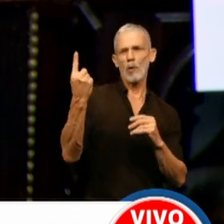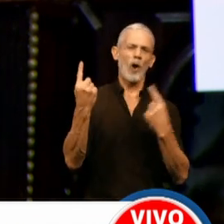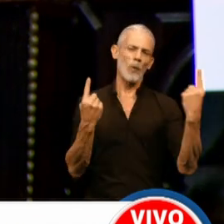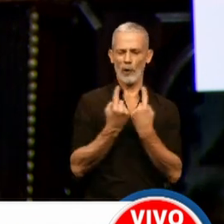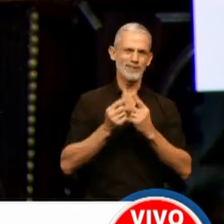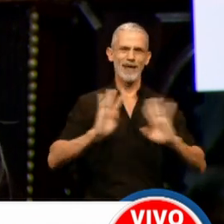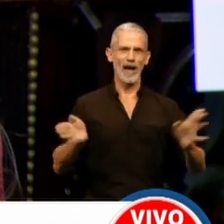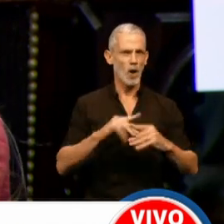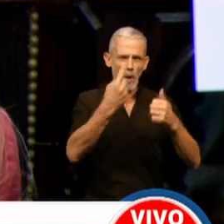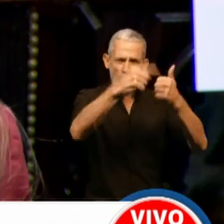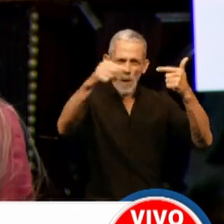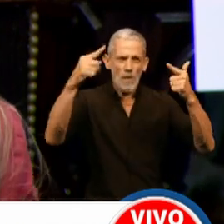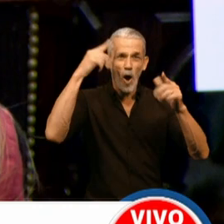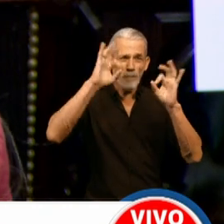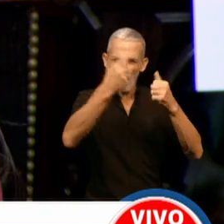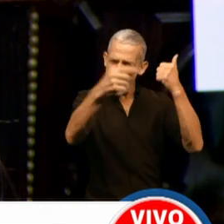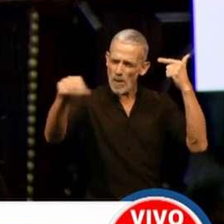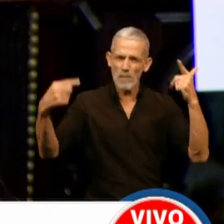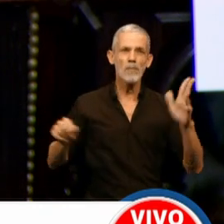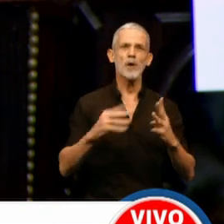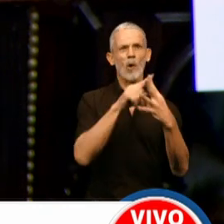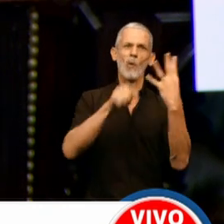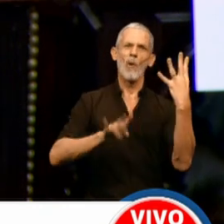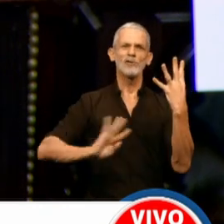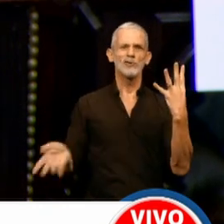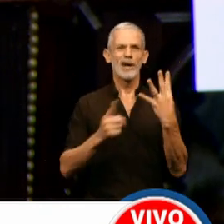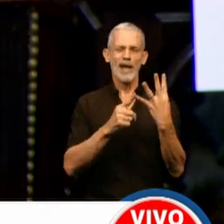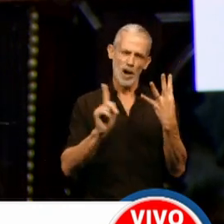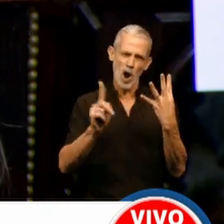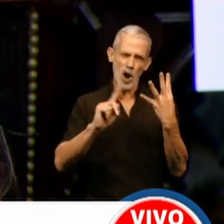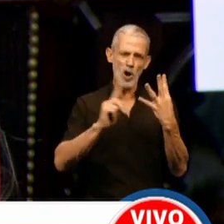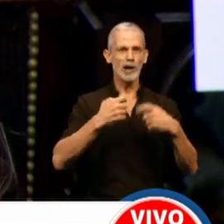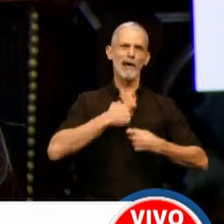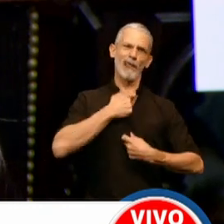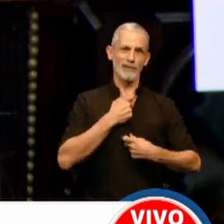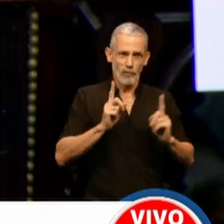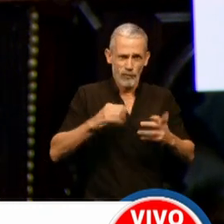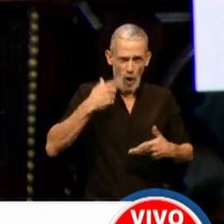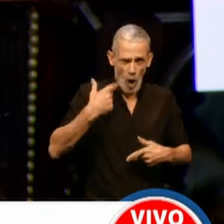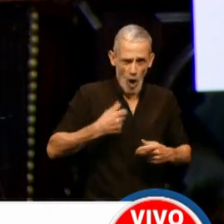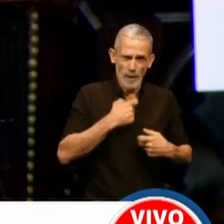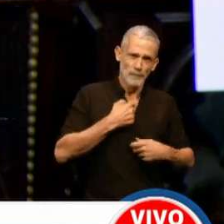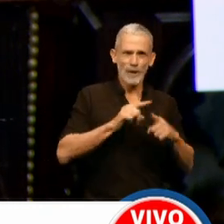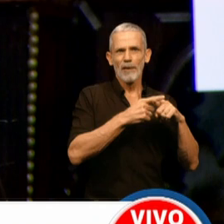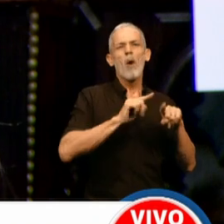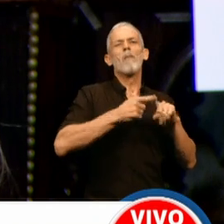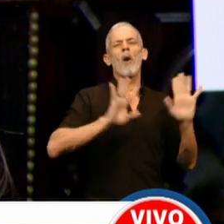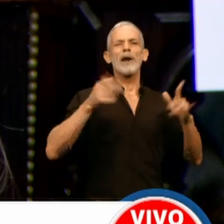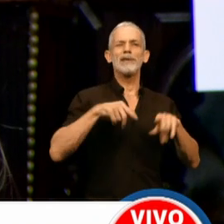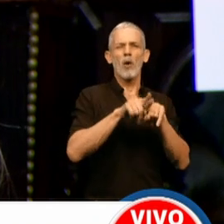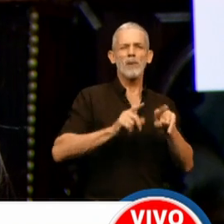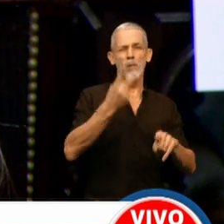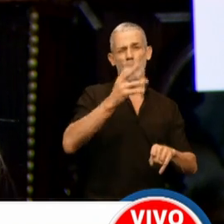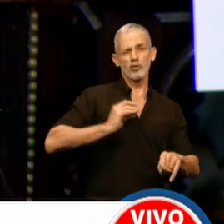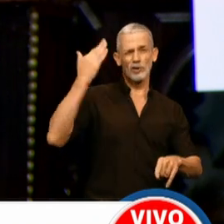cada campana la pluralidad de voces de verdad no son los cuatro que están detrás que todavía discutiendo entre políticos como si estuvieran en el